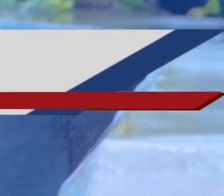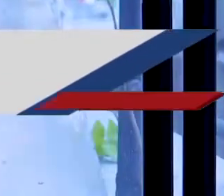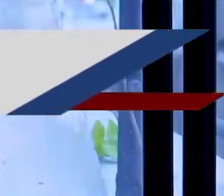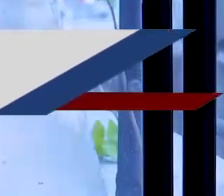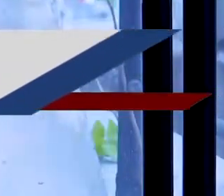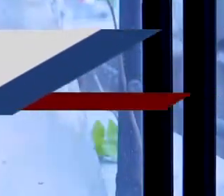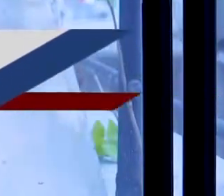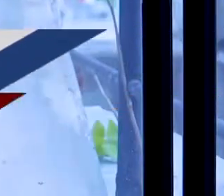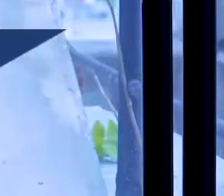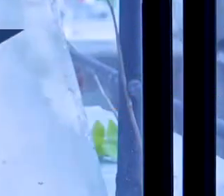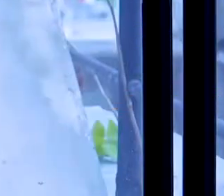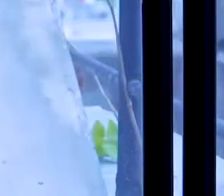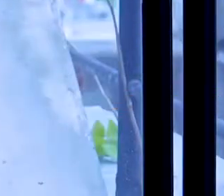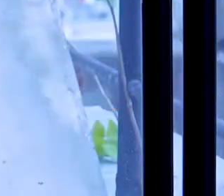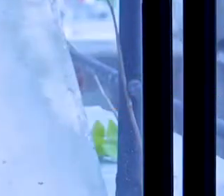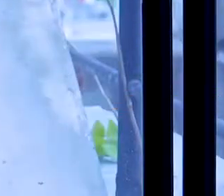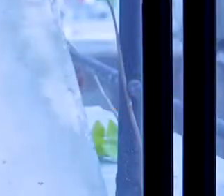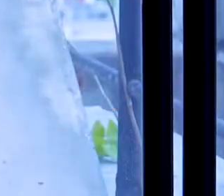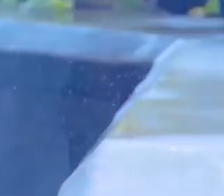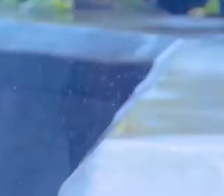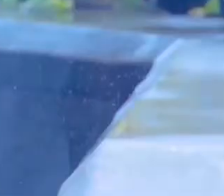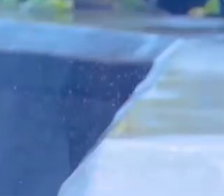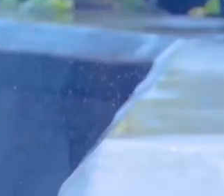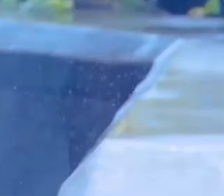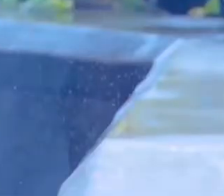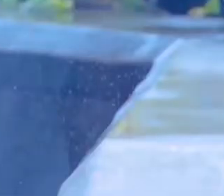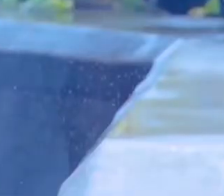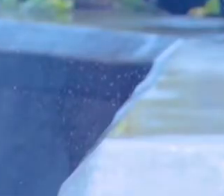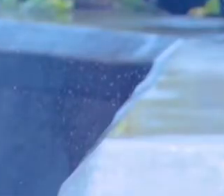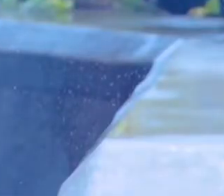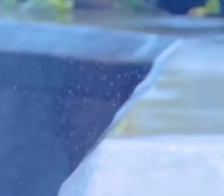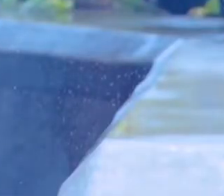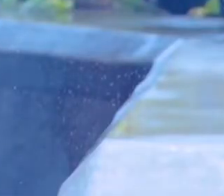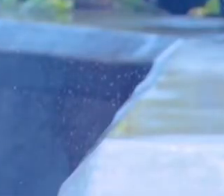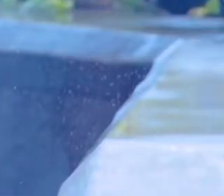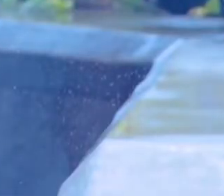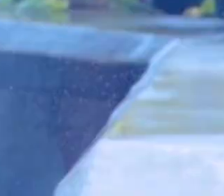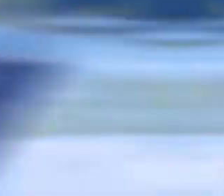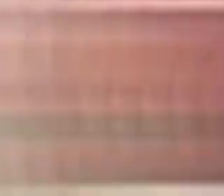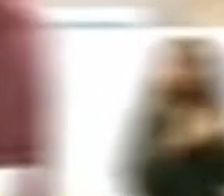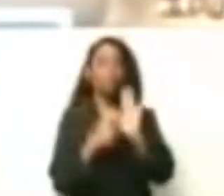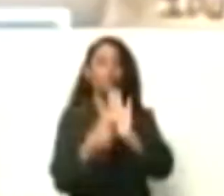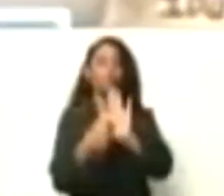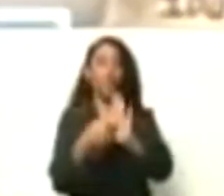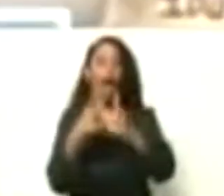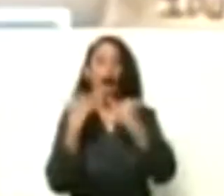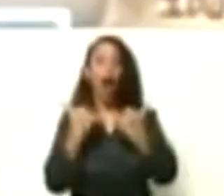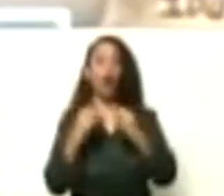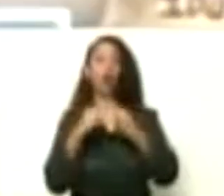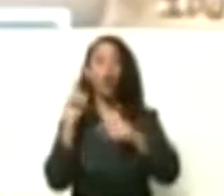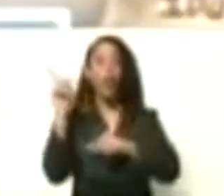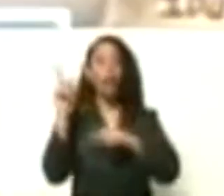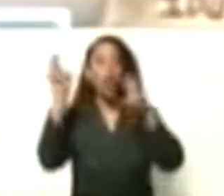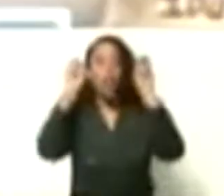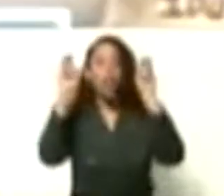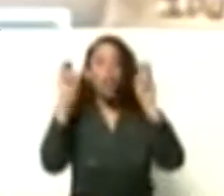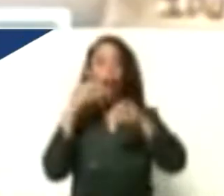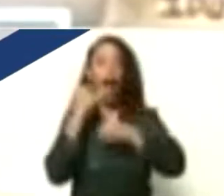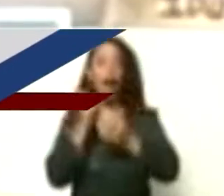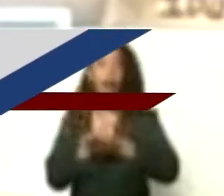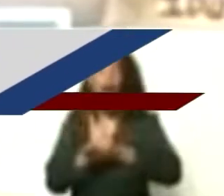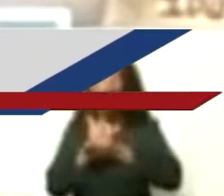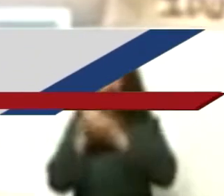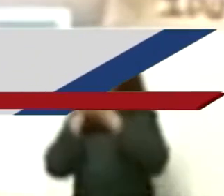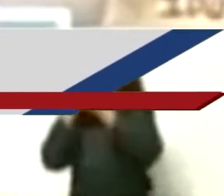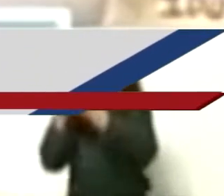2022, solicitó al equipo de gobierno abrir los caminos para la exportación del cacao. Todos estos productores hay que